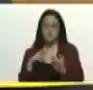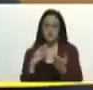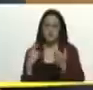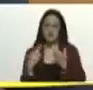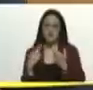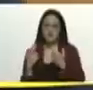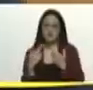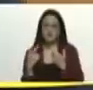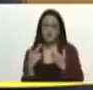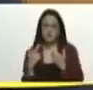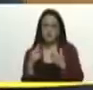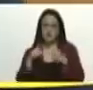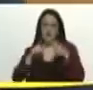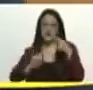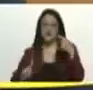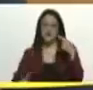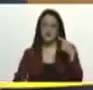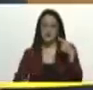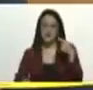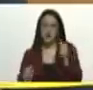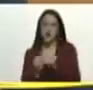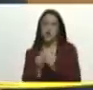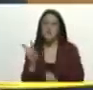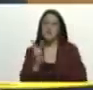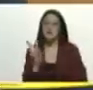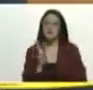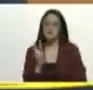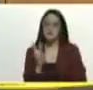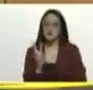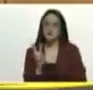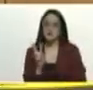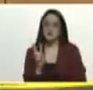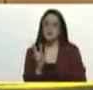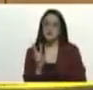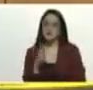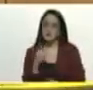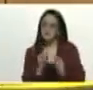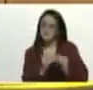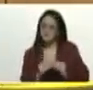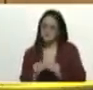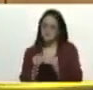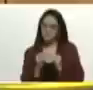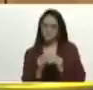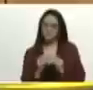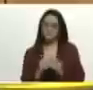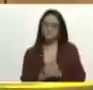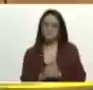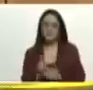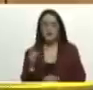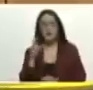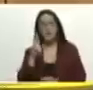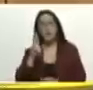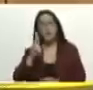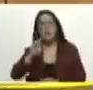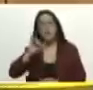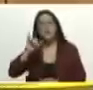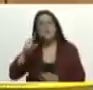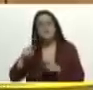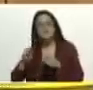relaciones energéticas con Venezuela. La línea de Guri tiene